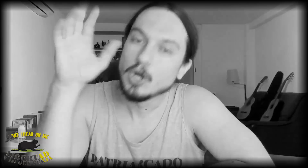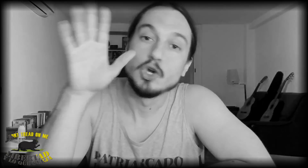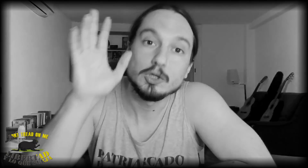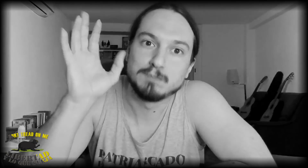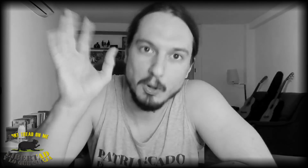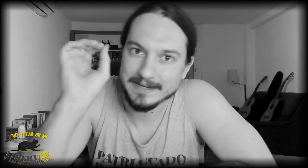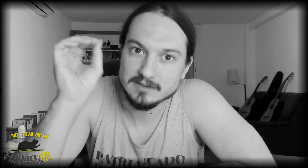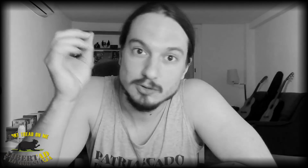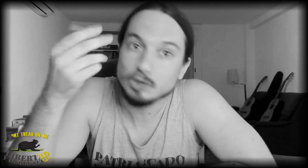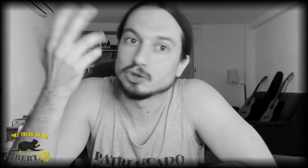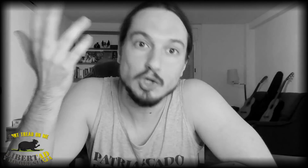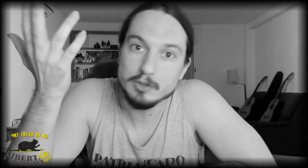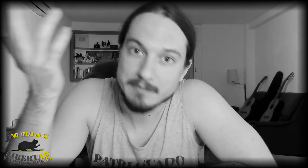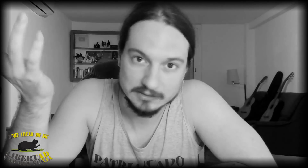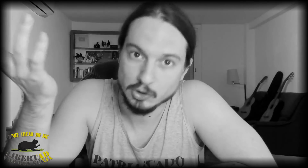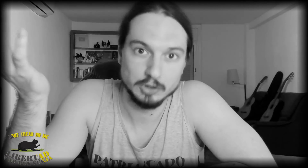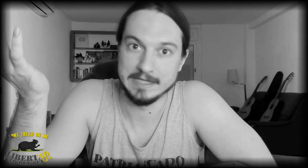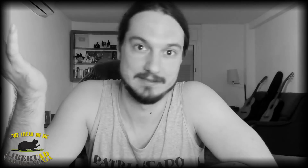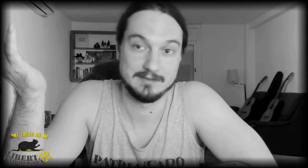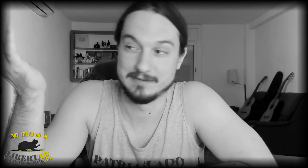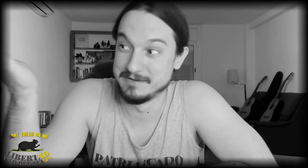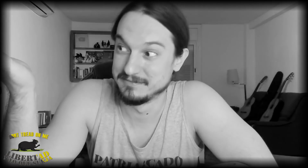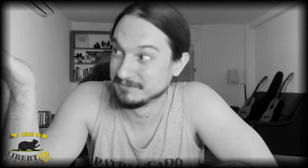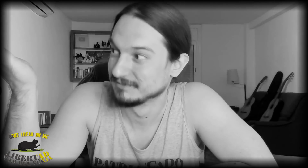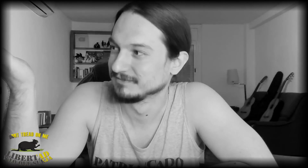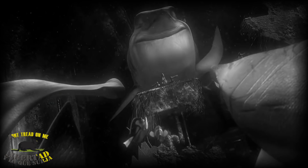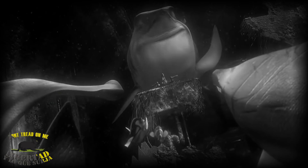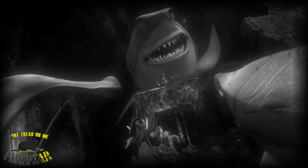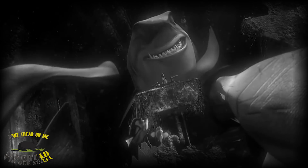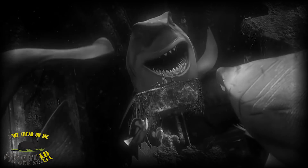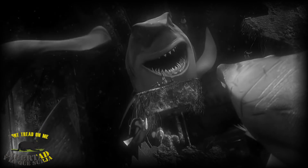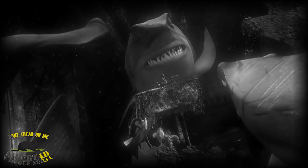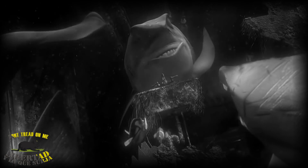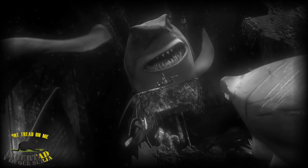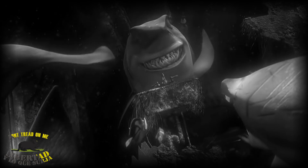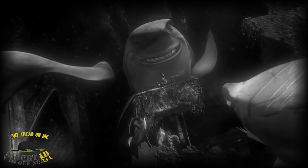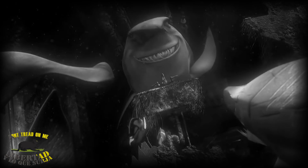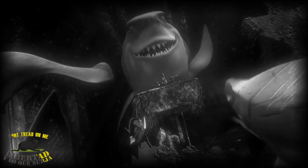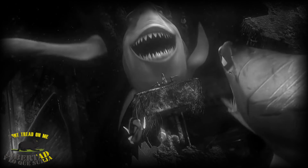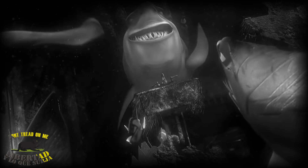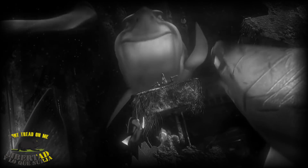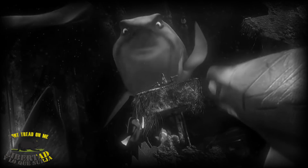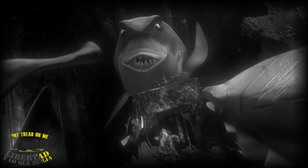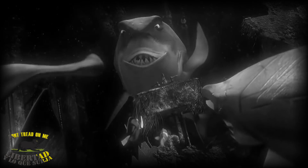gusta. Los pobres no son mascotas. Los peces son amigos, no comida.